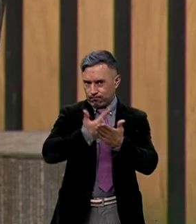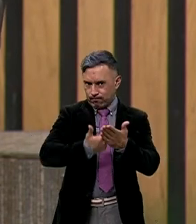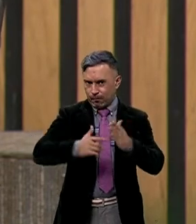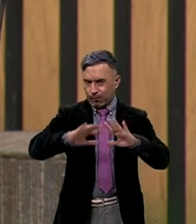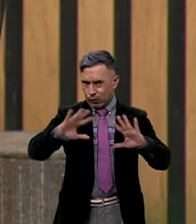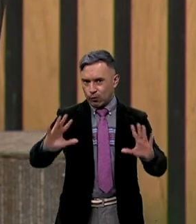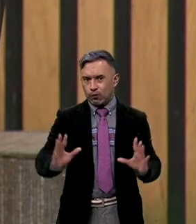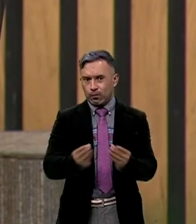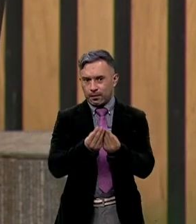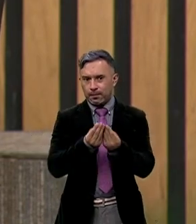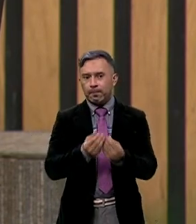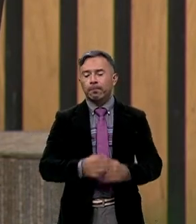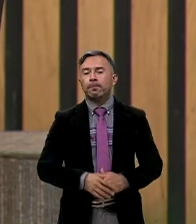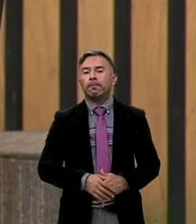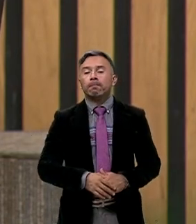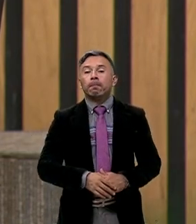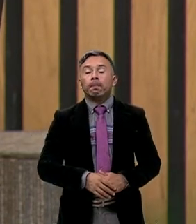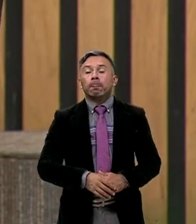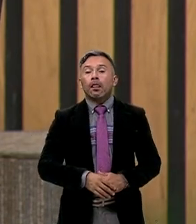efectivamente